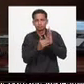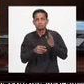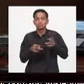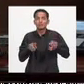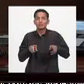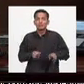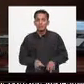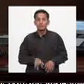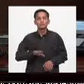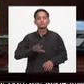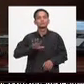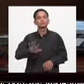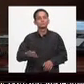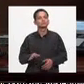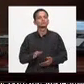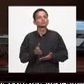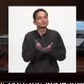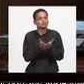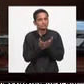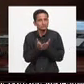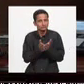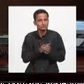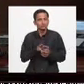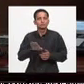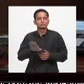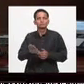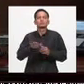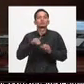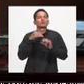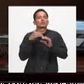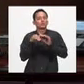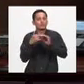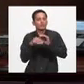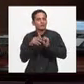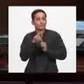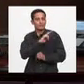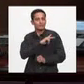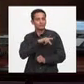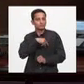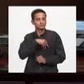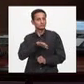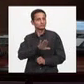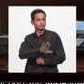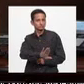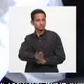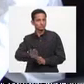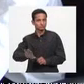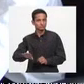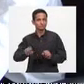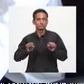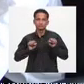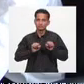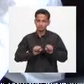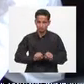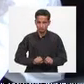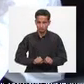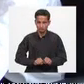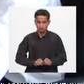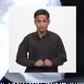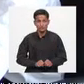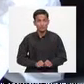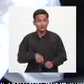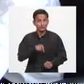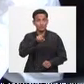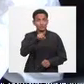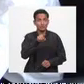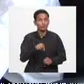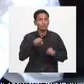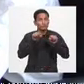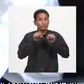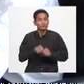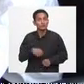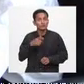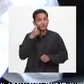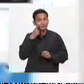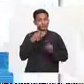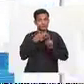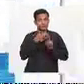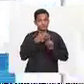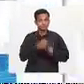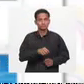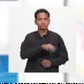las hojas de vida y también los correos electrónicos de los candidatos y candidatas Así es usted puede digitar en su